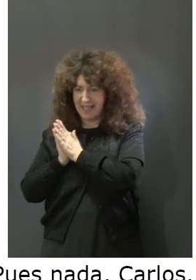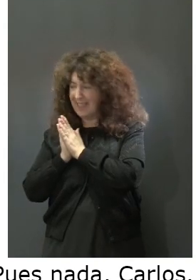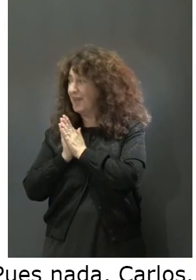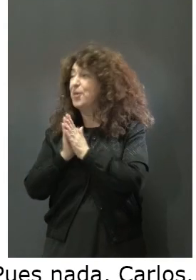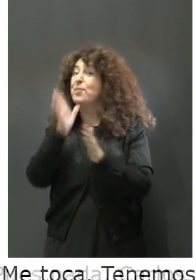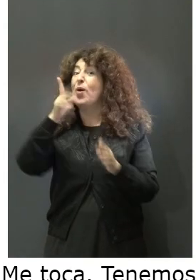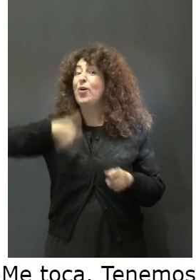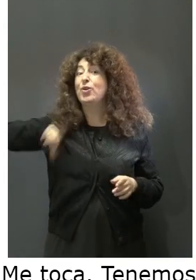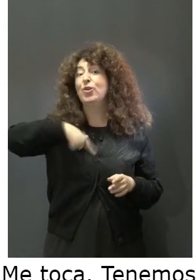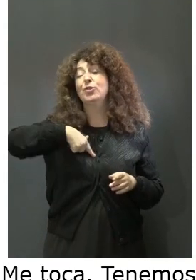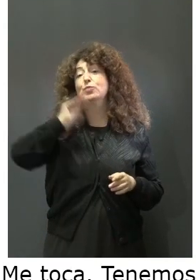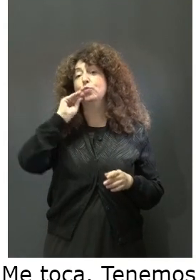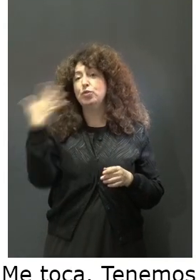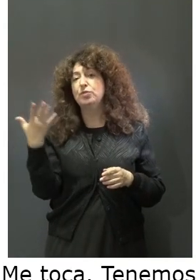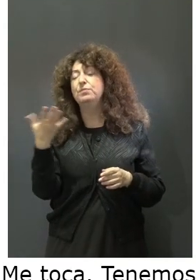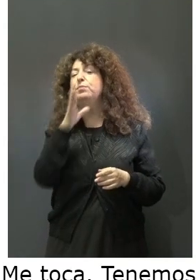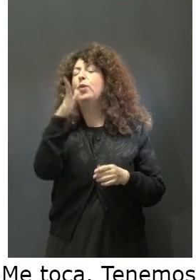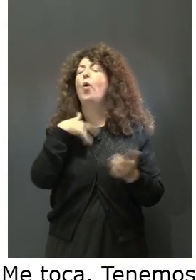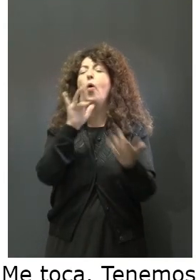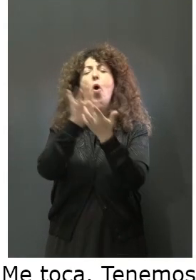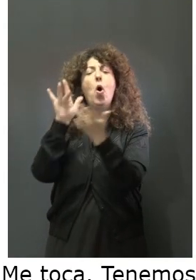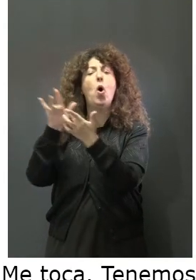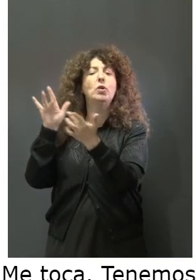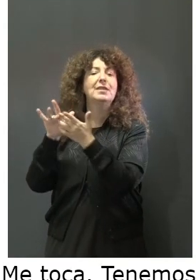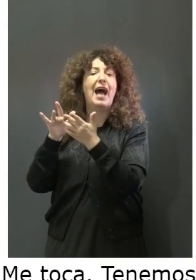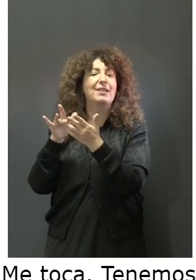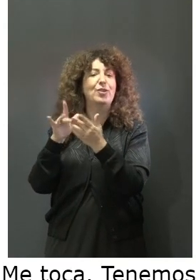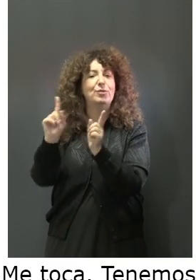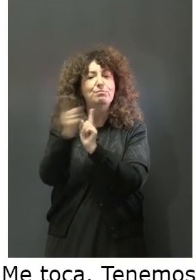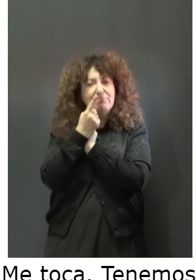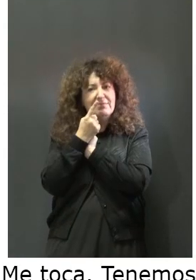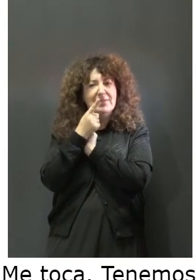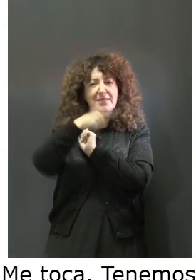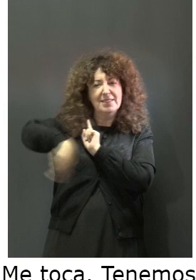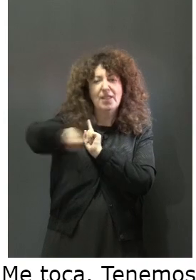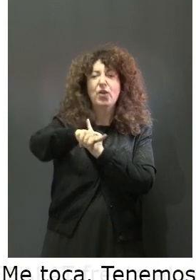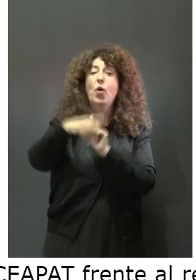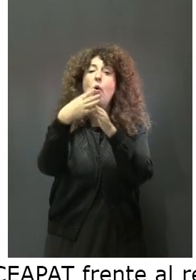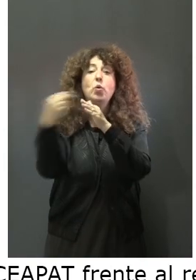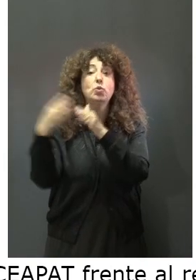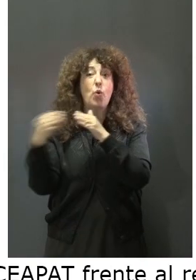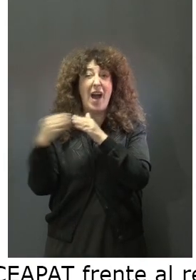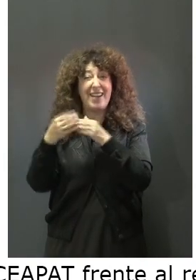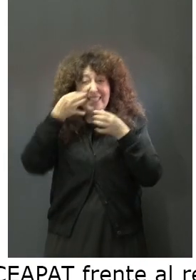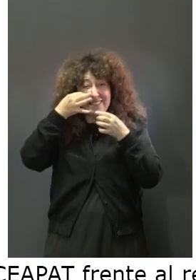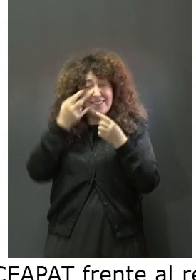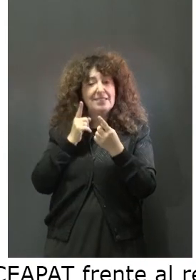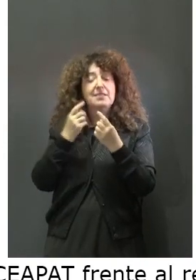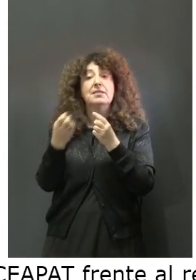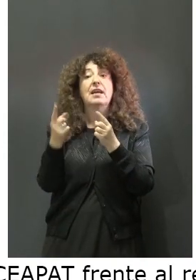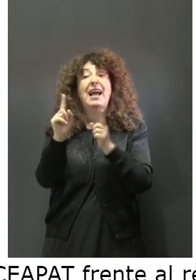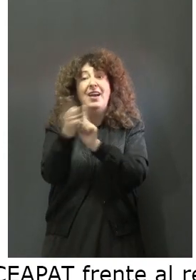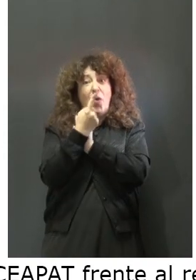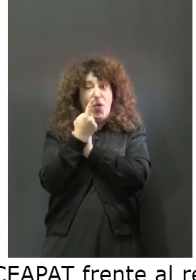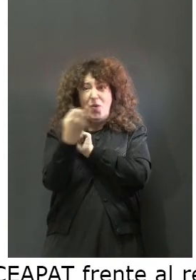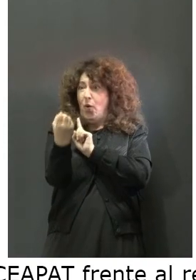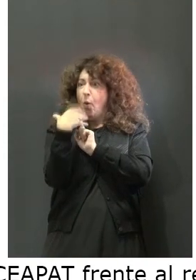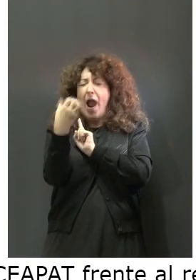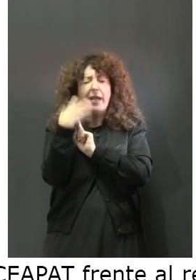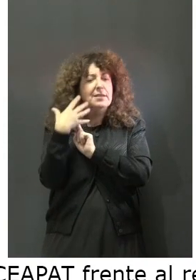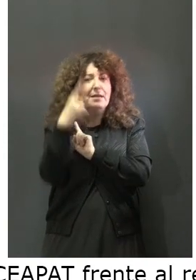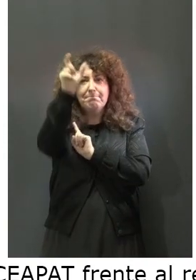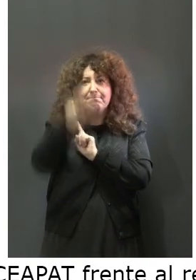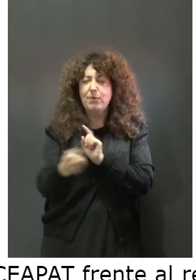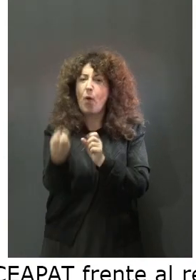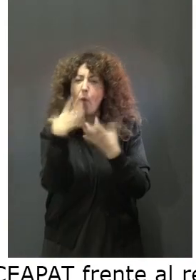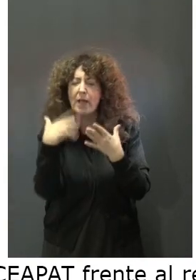es que tenemos la suerte de tener contacto directo con usuarios. Y cuando hablo de contacto directo, quiere decir que nos cuentan cómo, pues si estamos